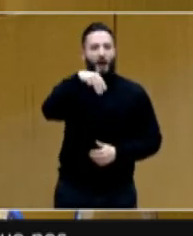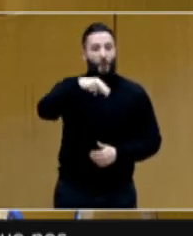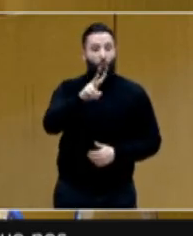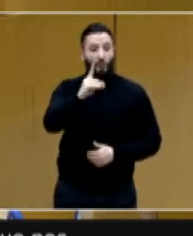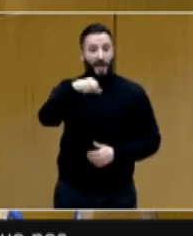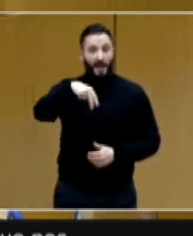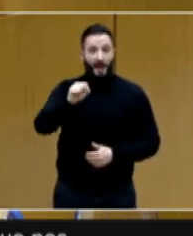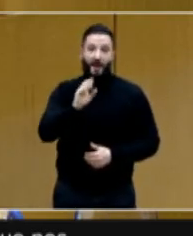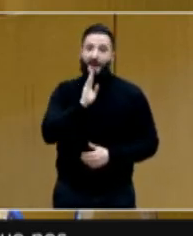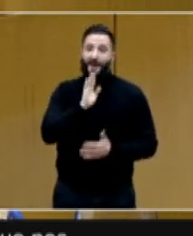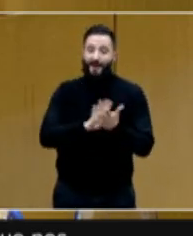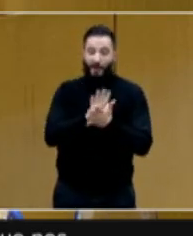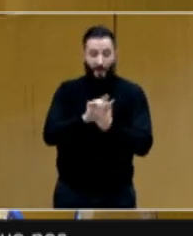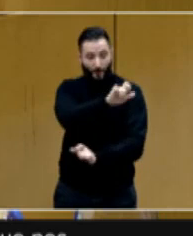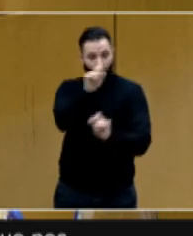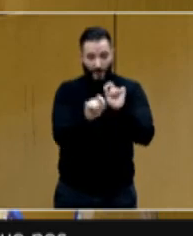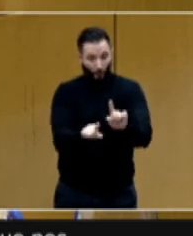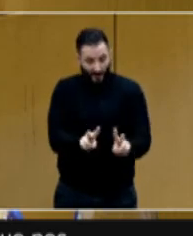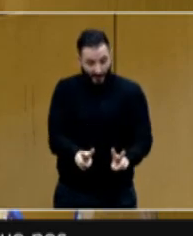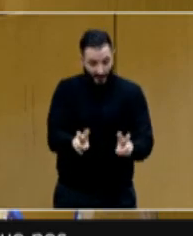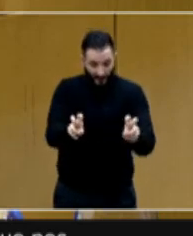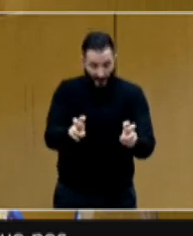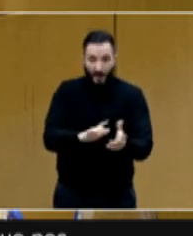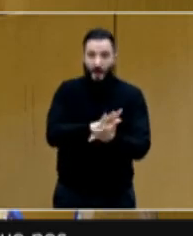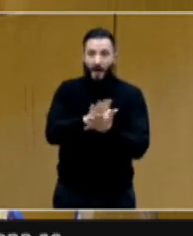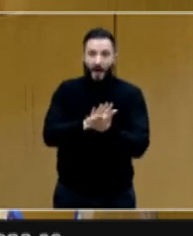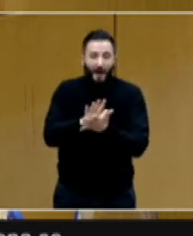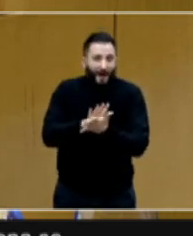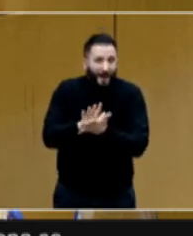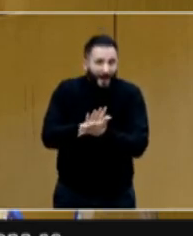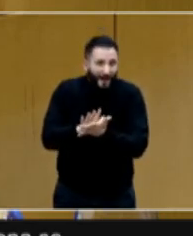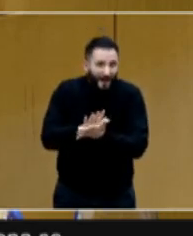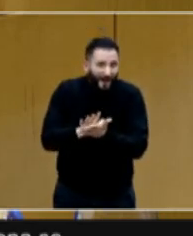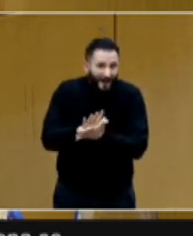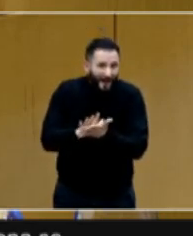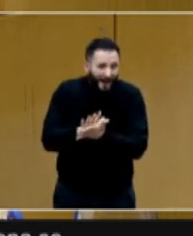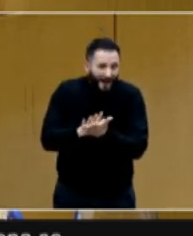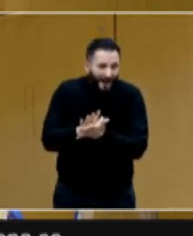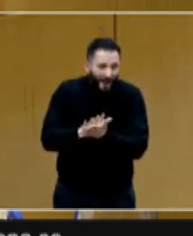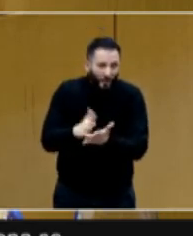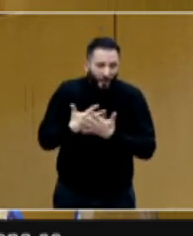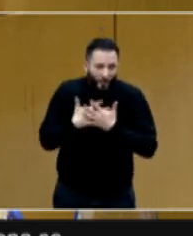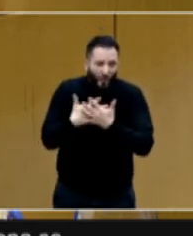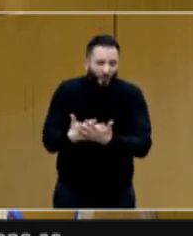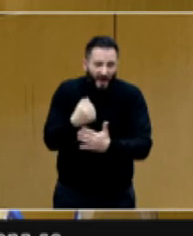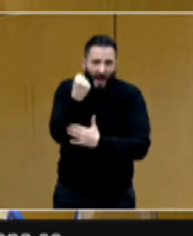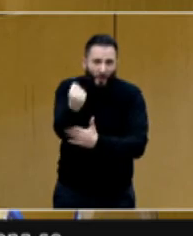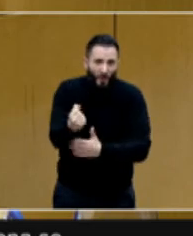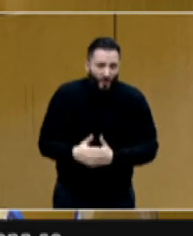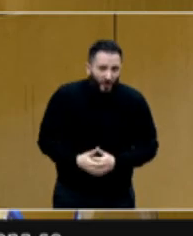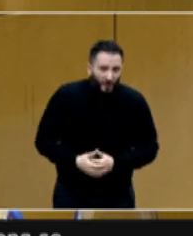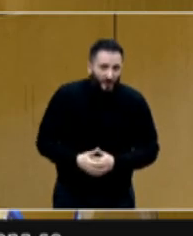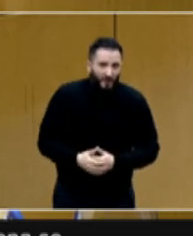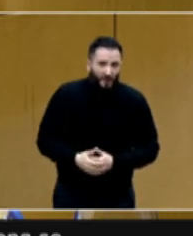o en la pregunta inicial estaba sobre el de la provisión voluntaria de apoyo es una de las grandes aportaciones que realiza la reformas no la posibilidad